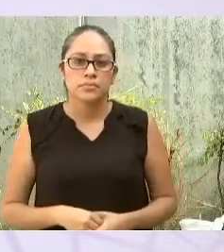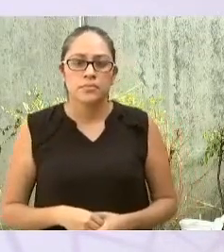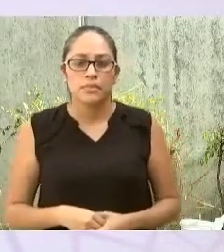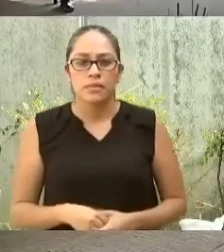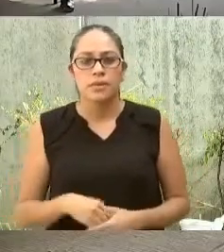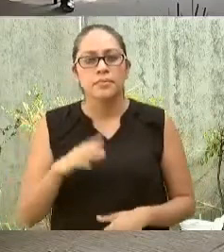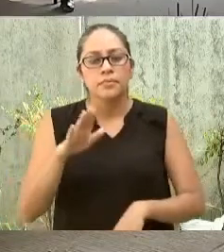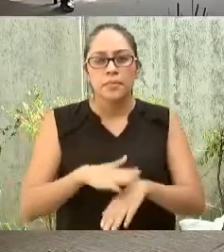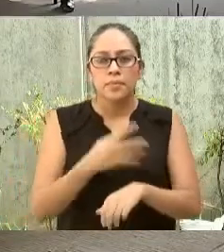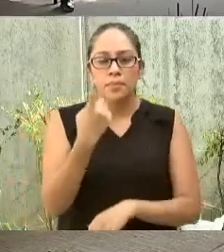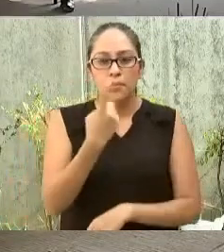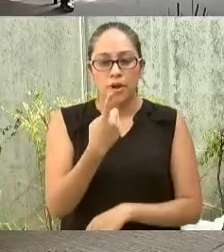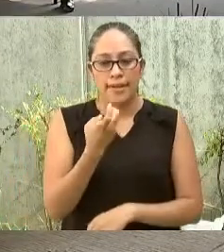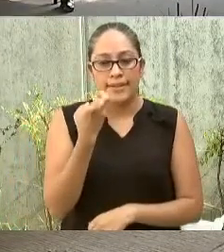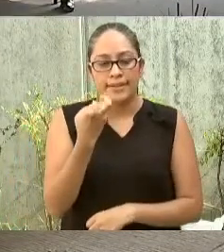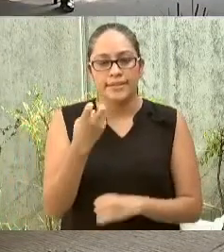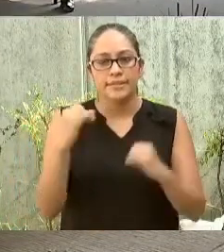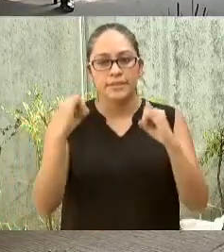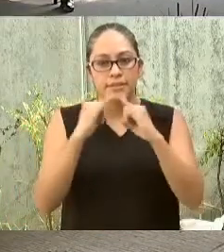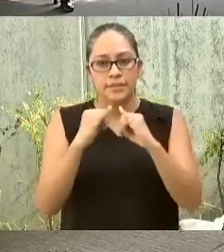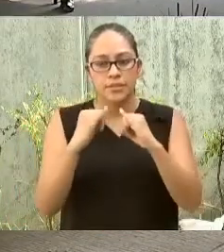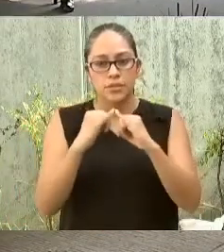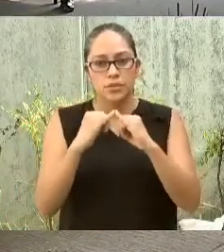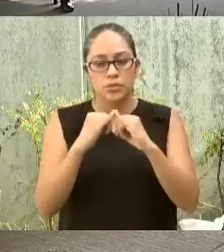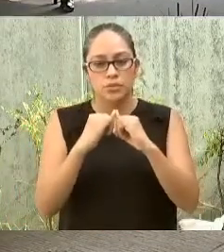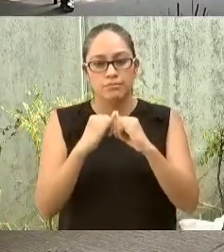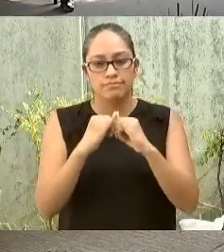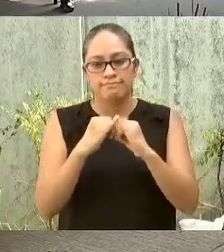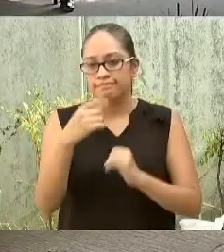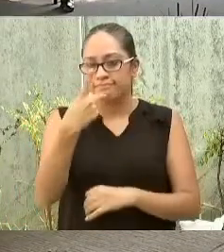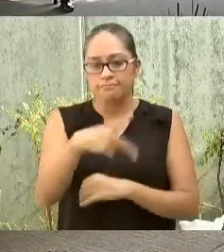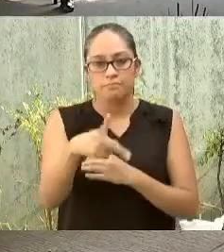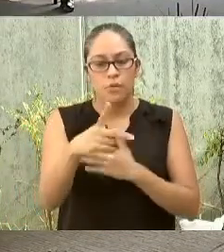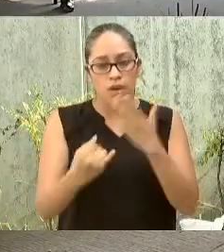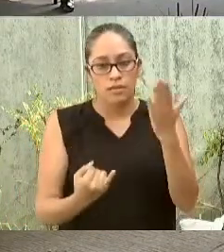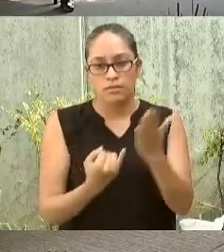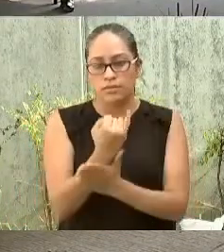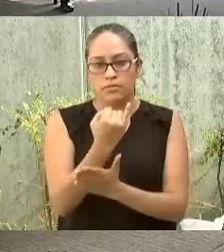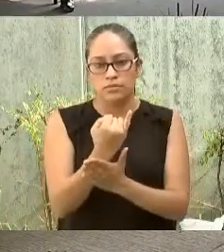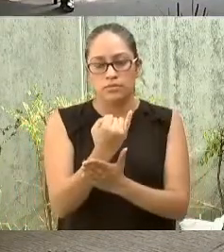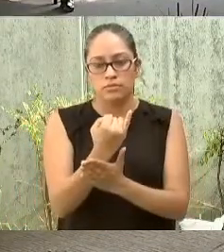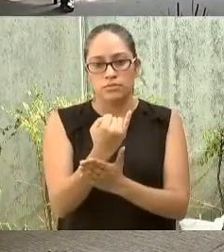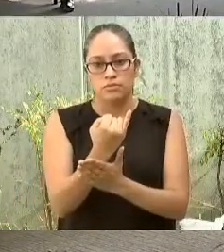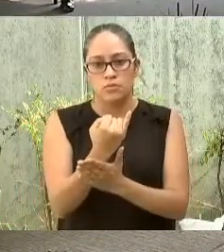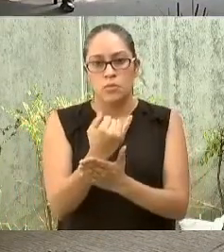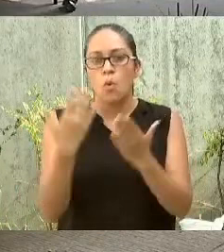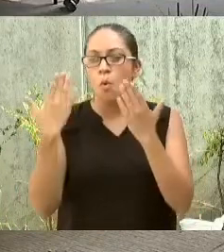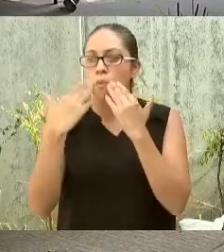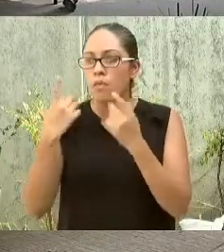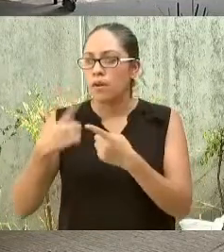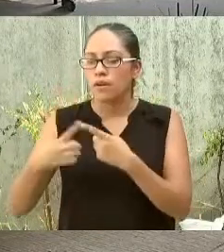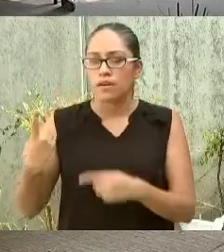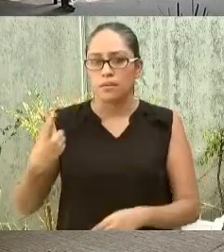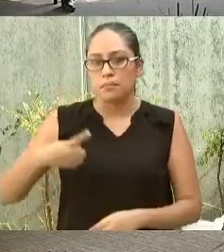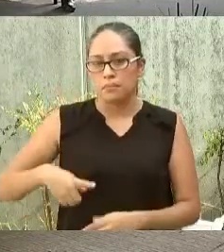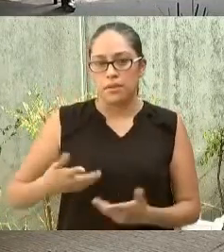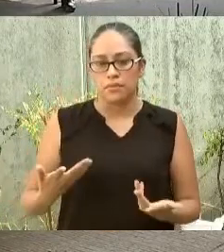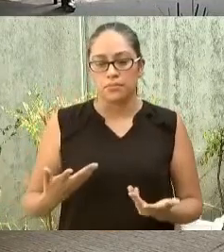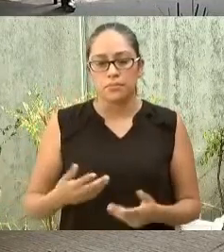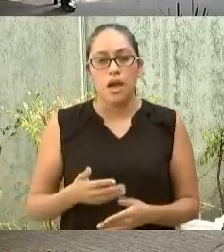porque es una institución independiente, autónoma. Tuvimos la